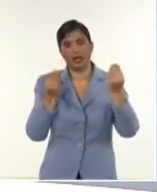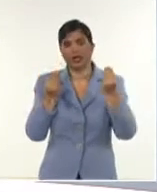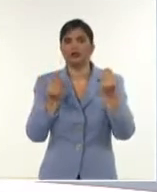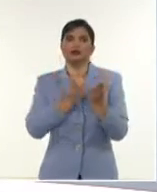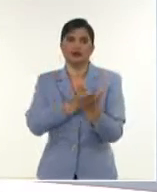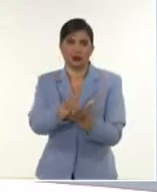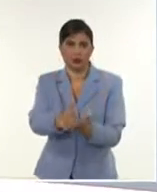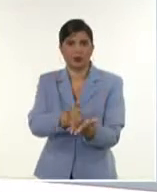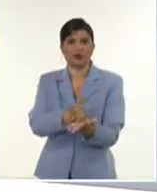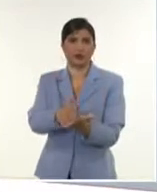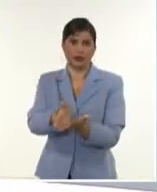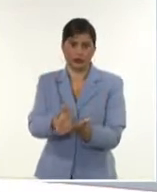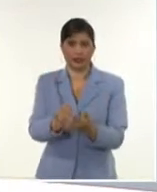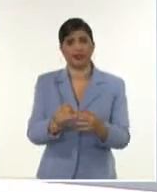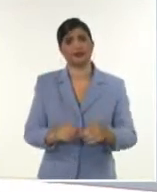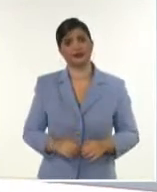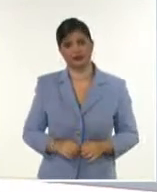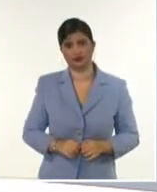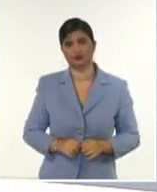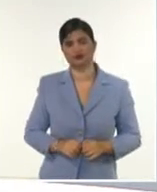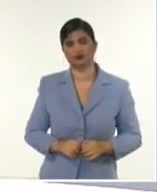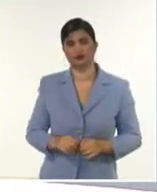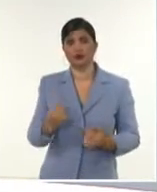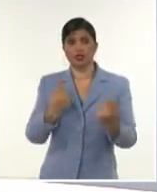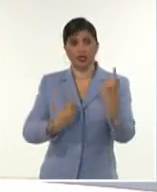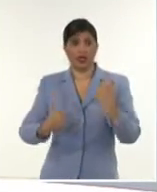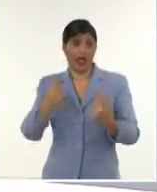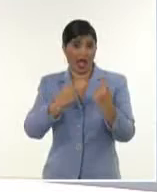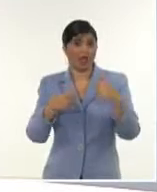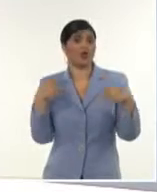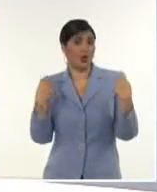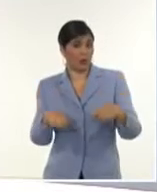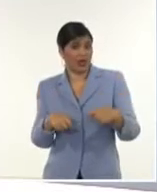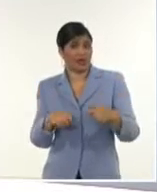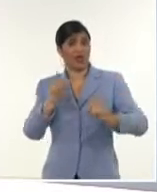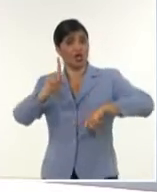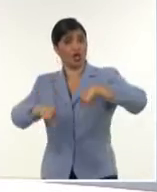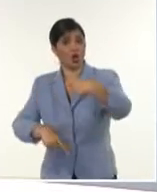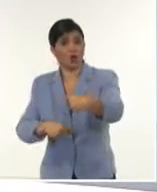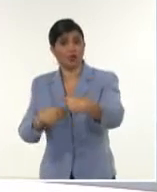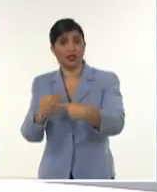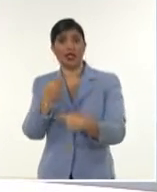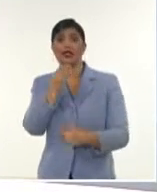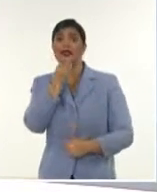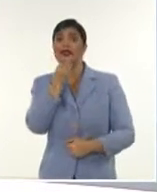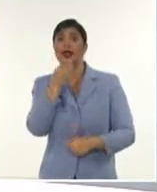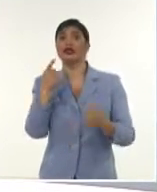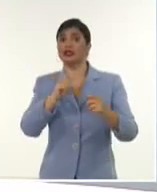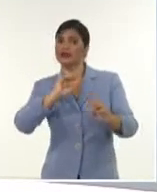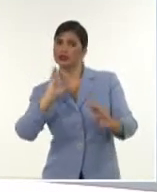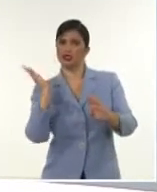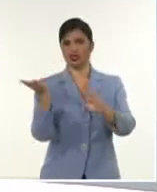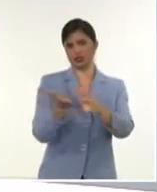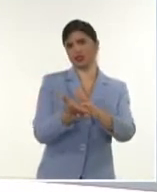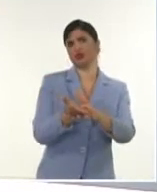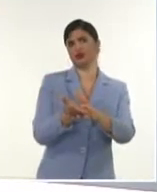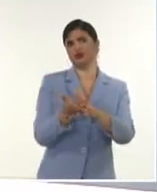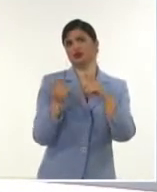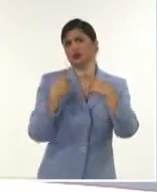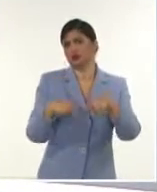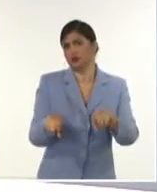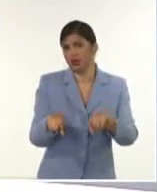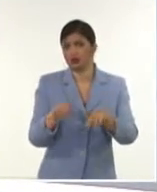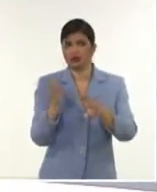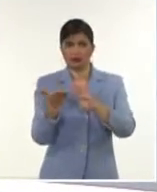no se le ha sancionado, que es la primera acción de manual para cualquiera que se salga de los moldes de Estados Unidos y Europa. Al contrario, siguen